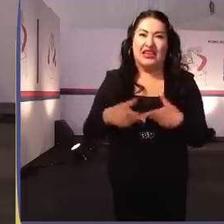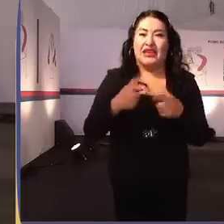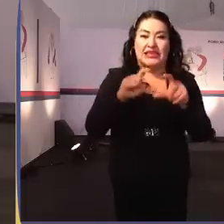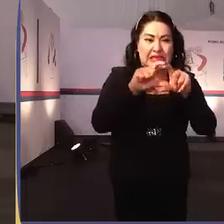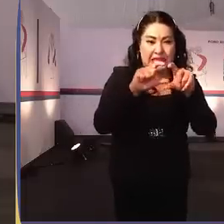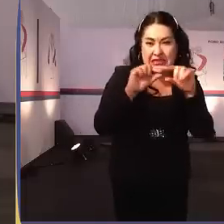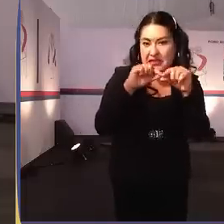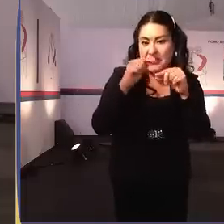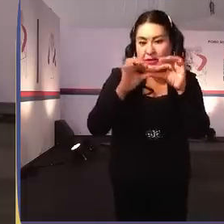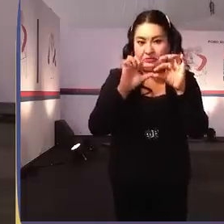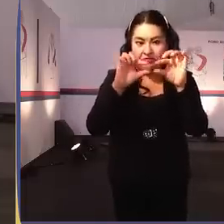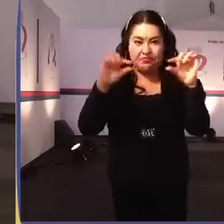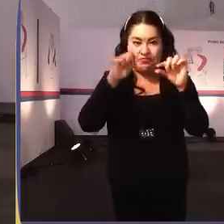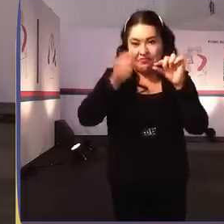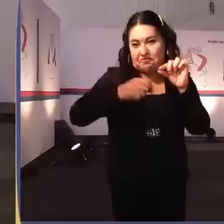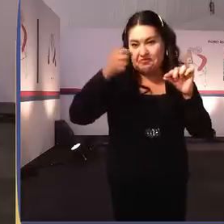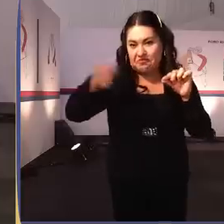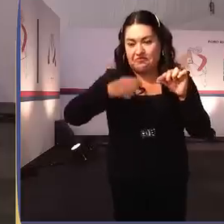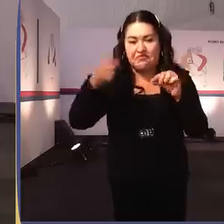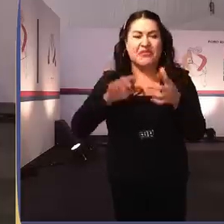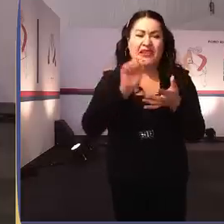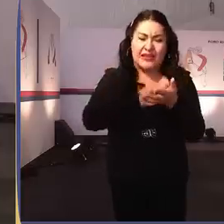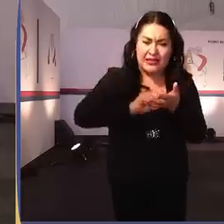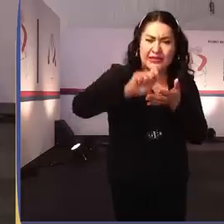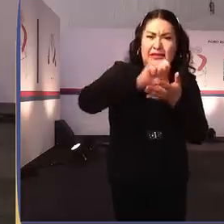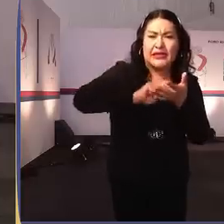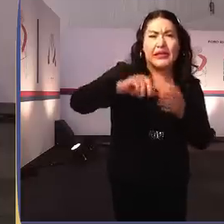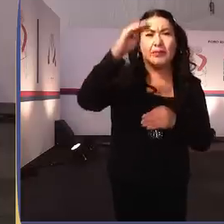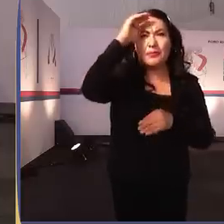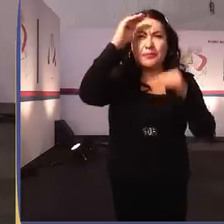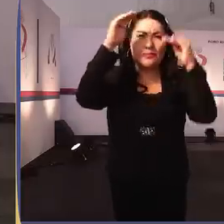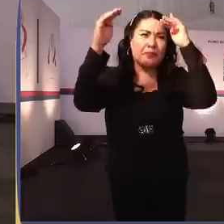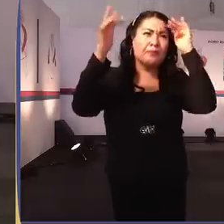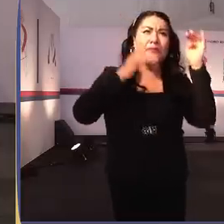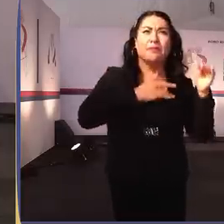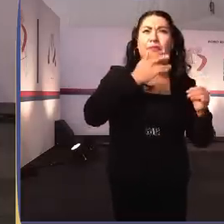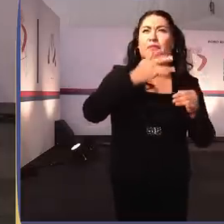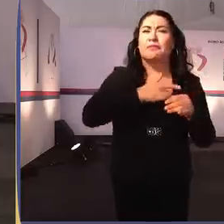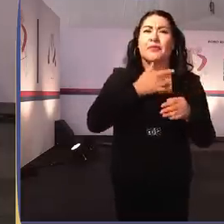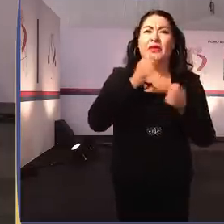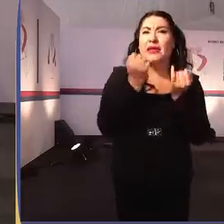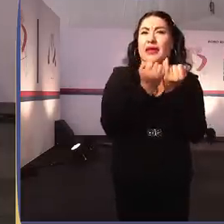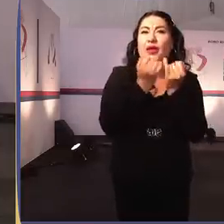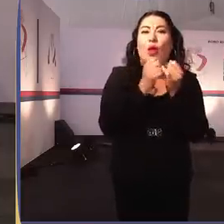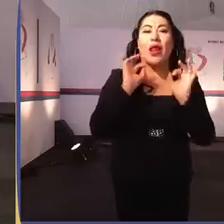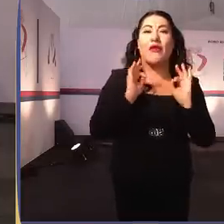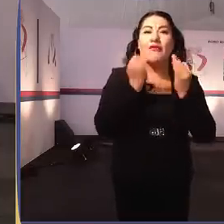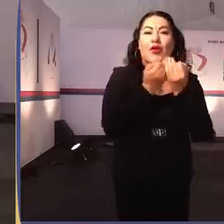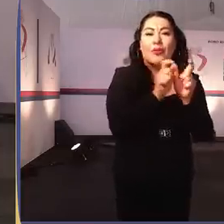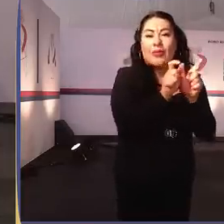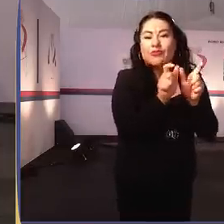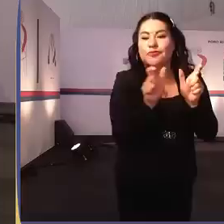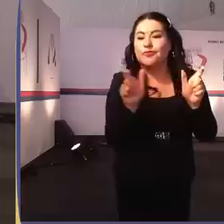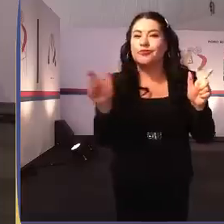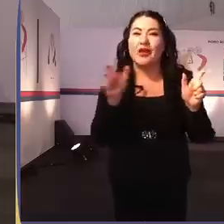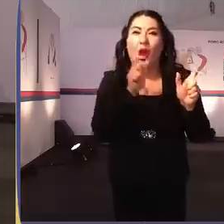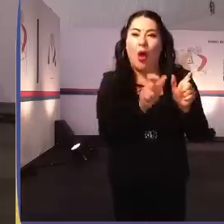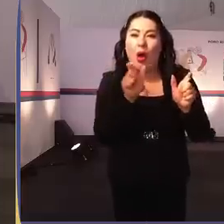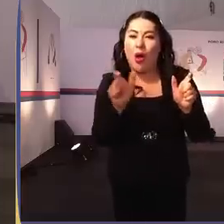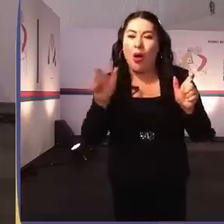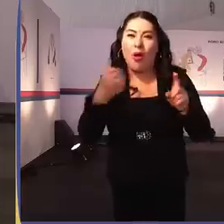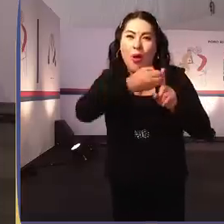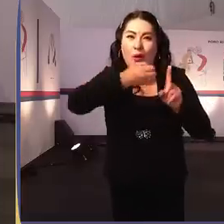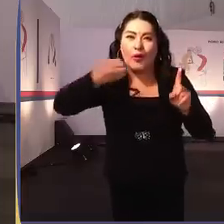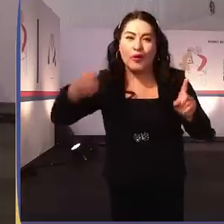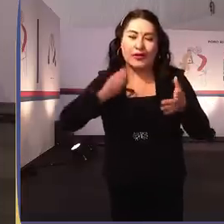cintas, escriban todo lo que piensan y sienten tal cual, con el léxico ese que se están imaginando, más otro y